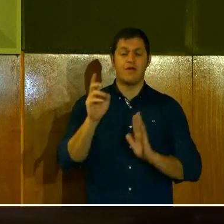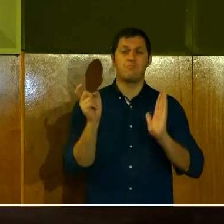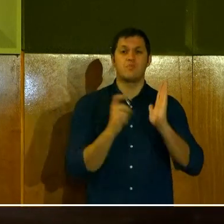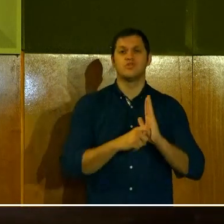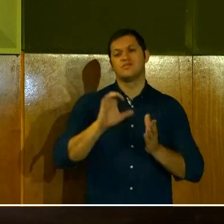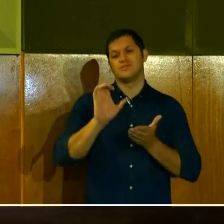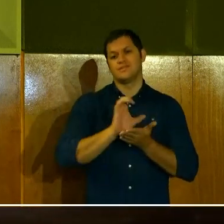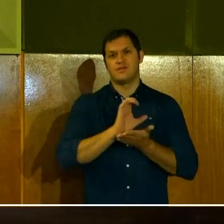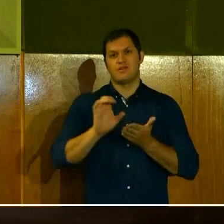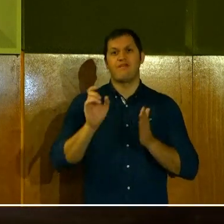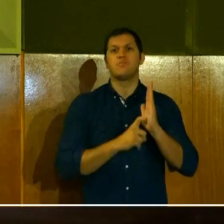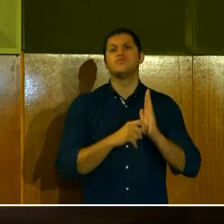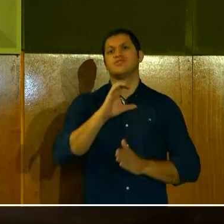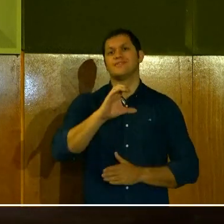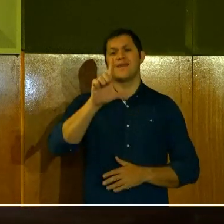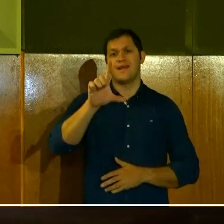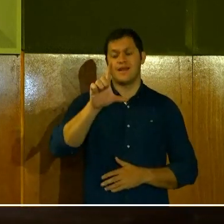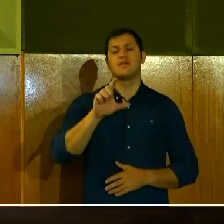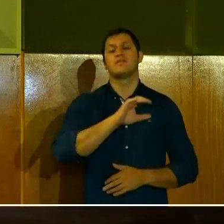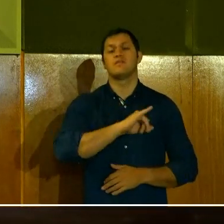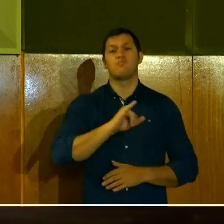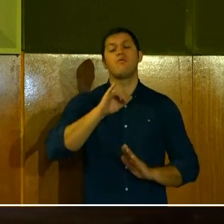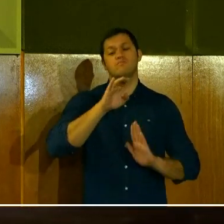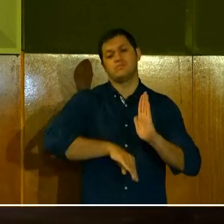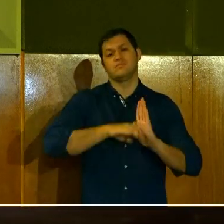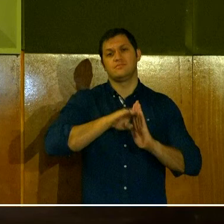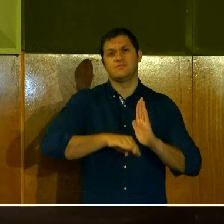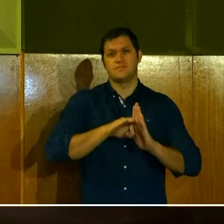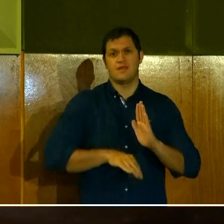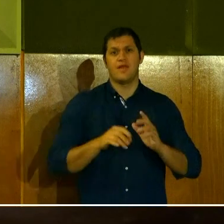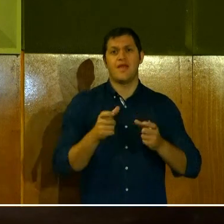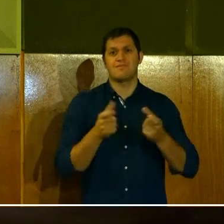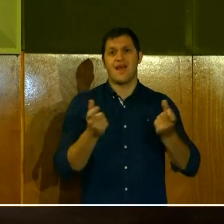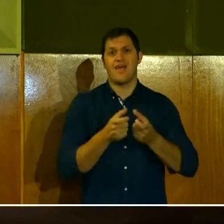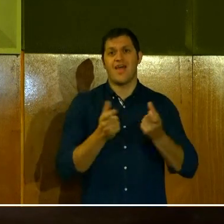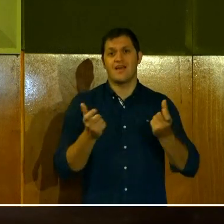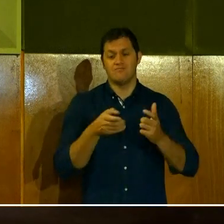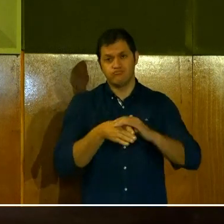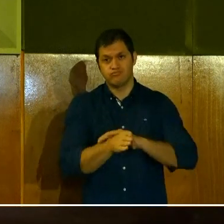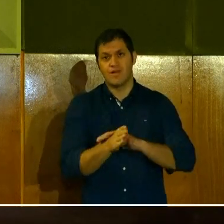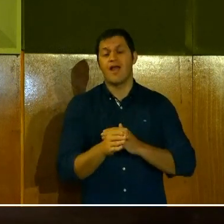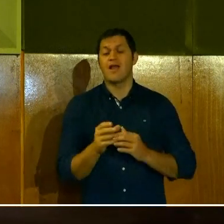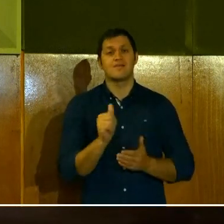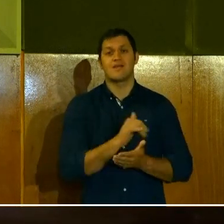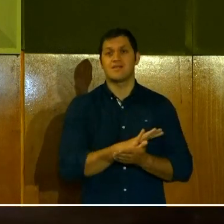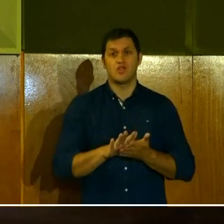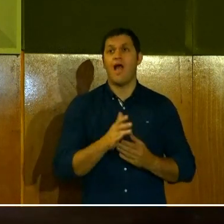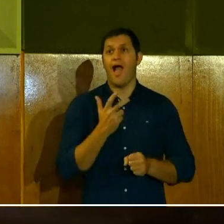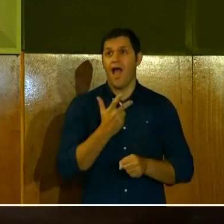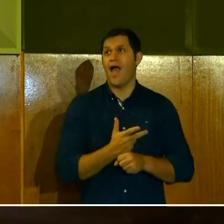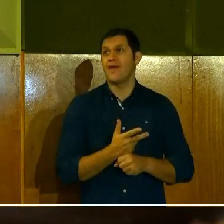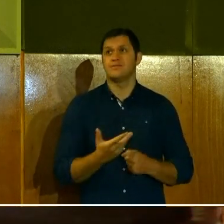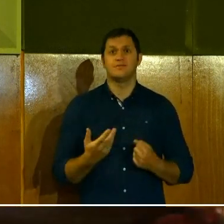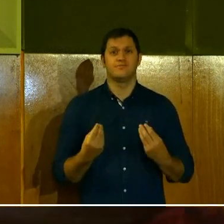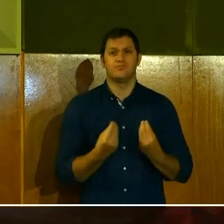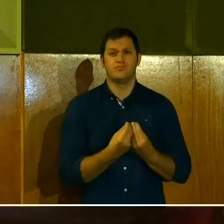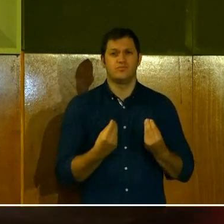día de hoy pero todavía queda el día de mañana la invitación es a que ingresen